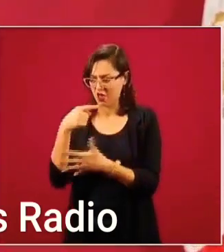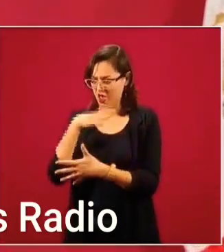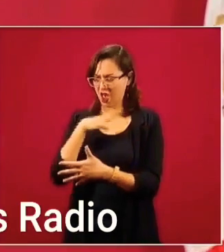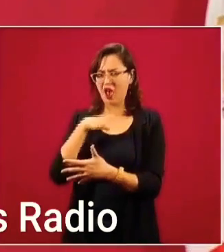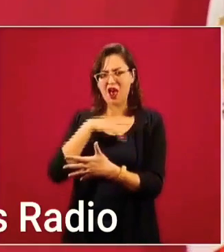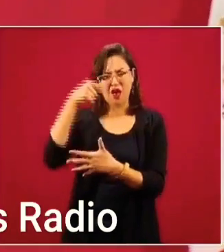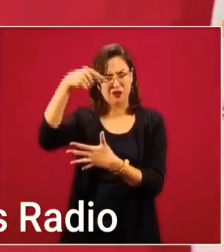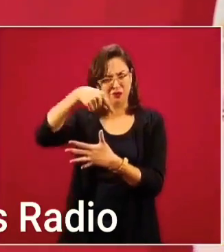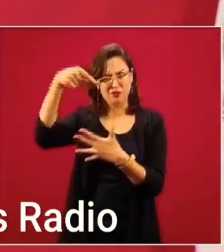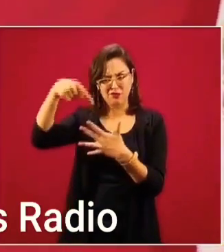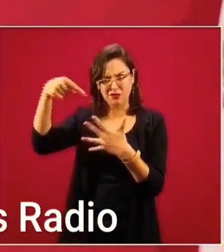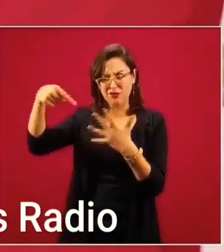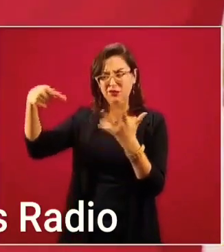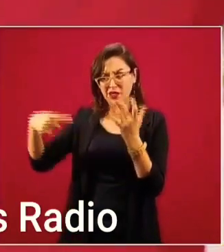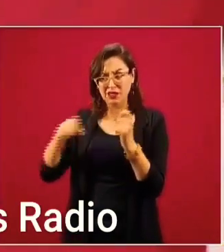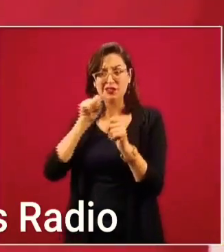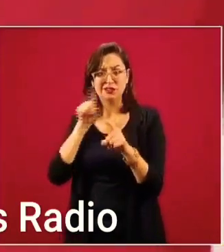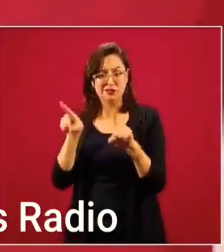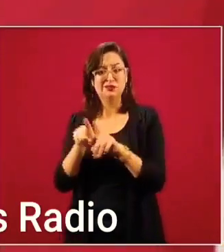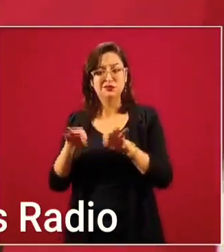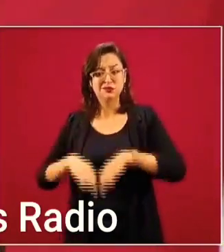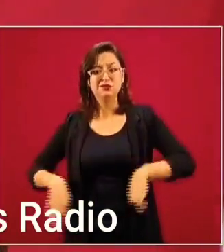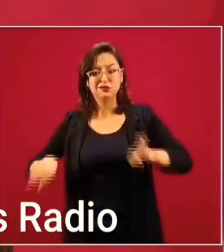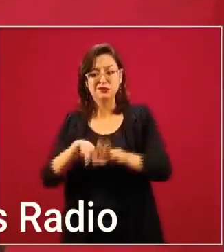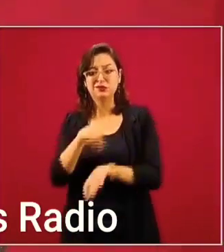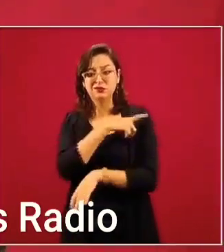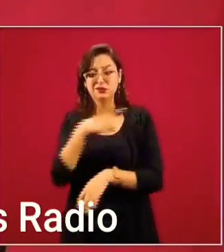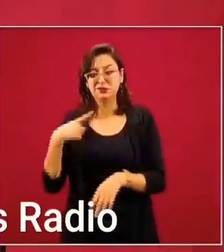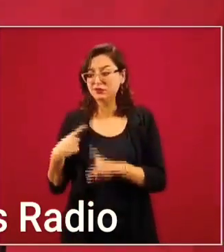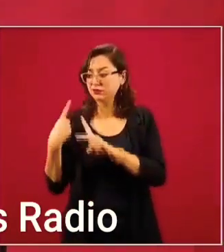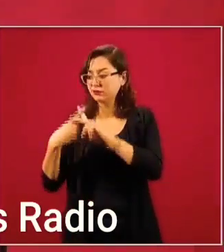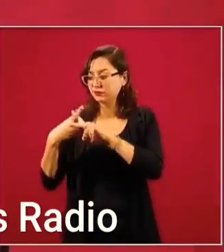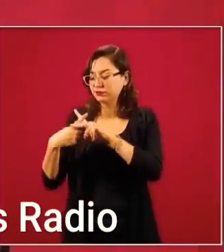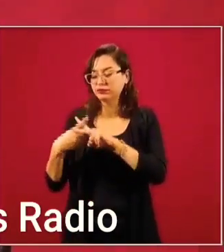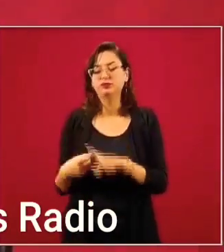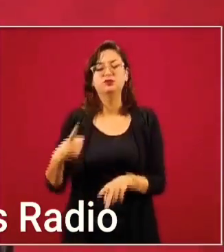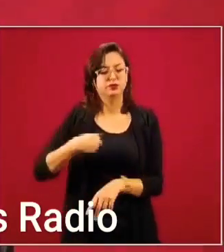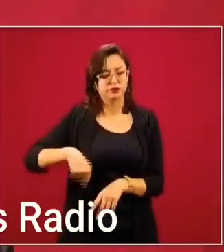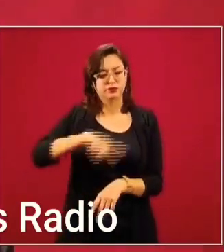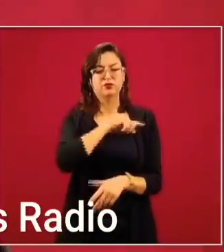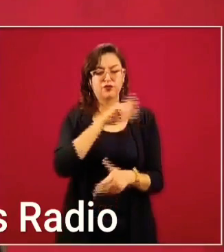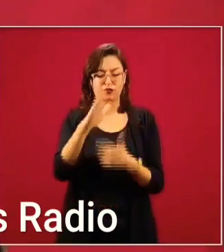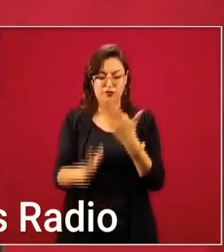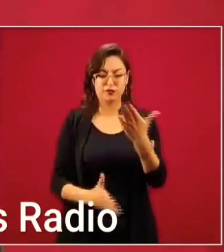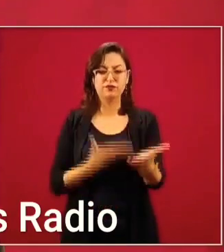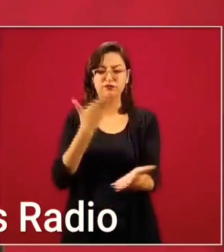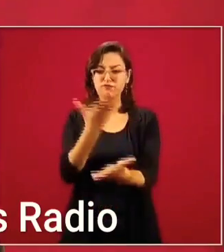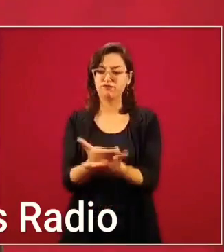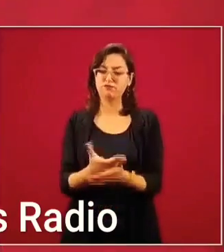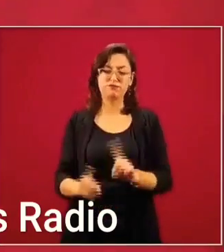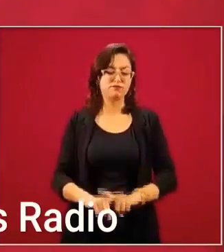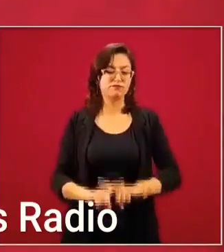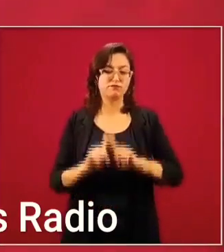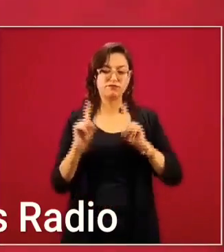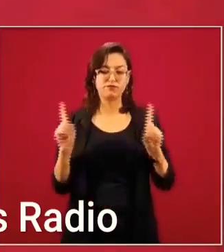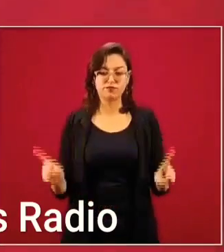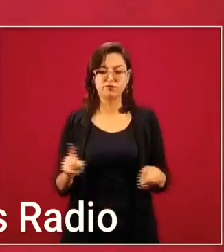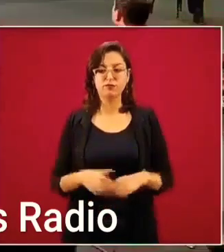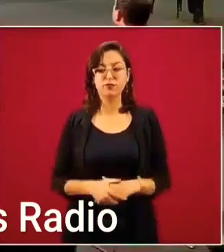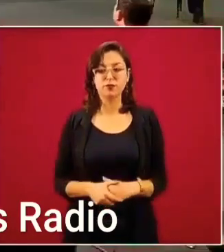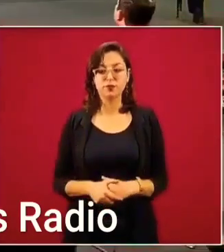otros factores? Entonces, vamos a proponer algo distinto.